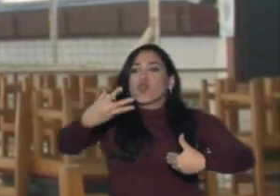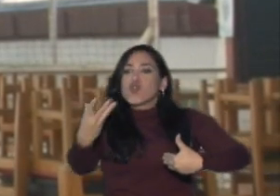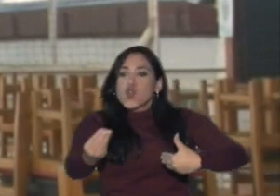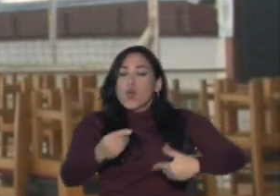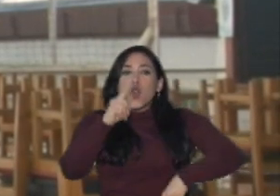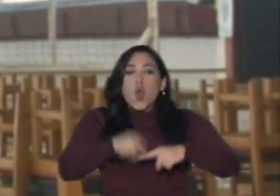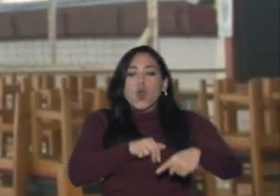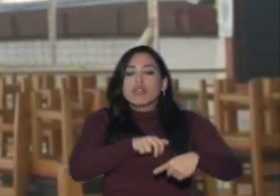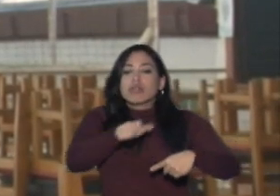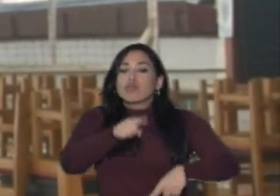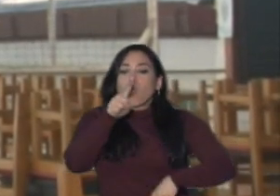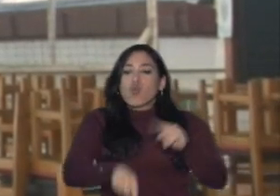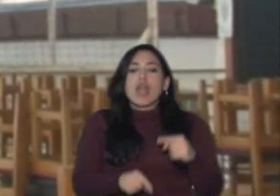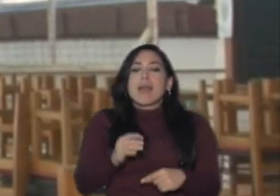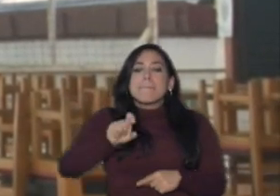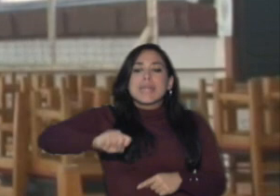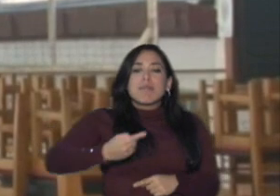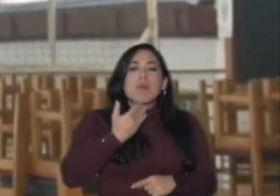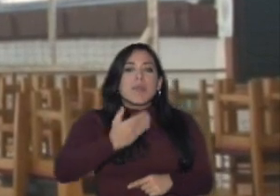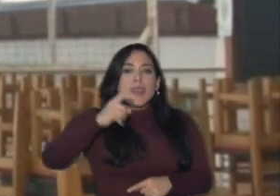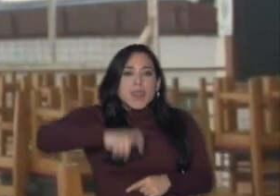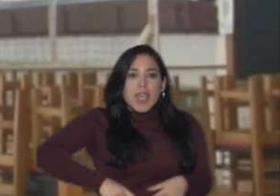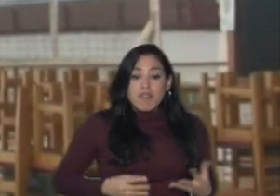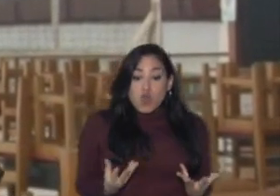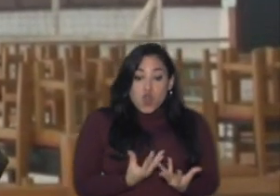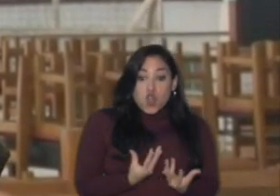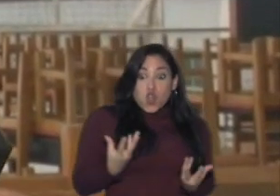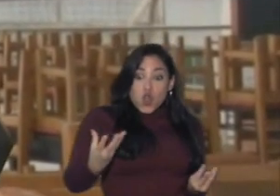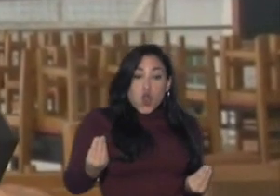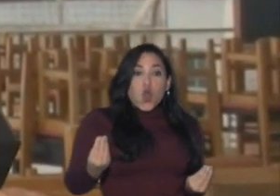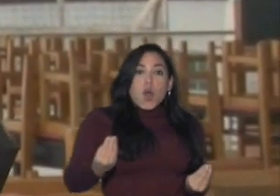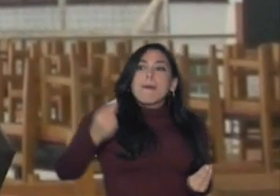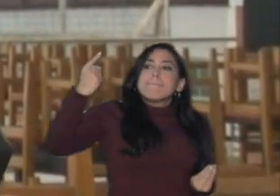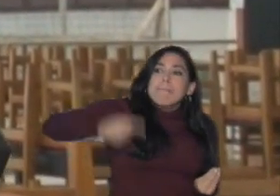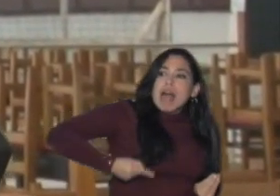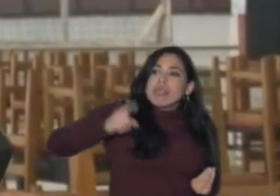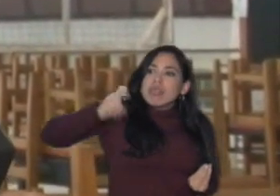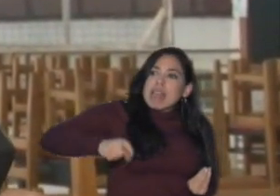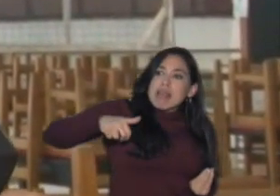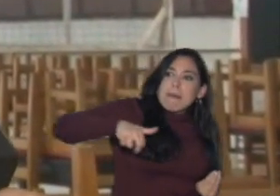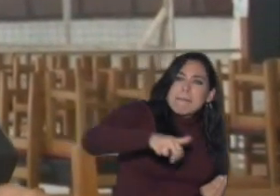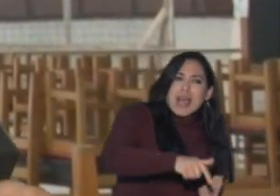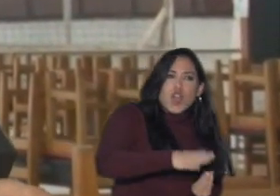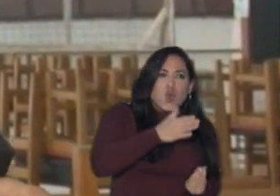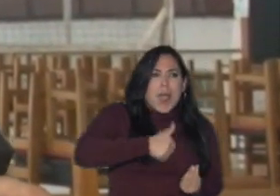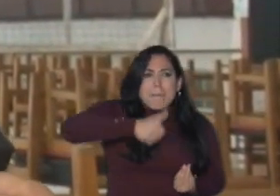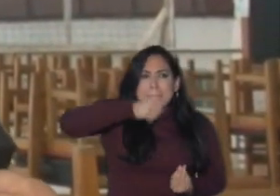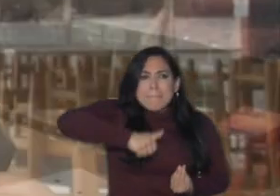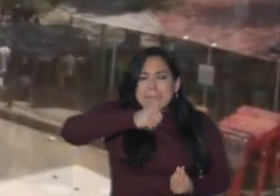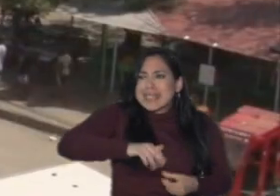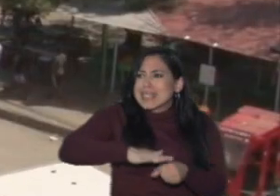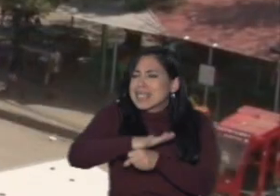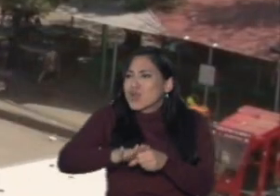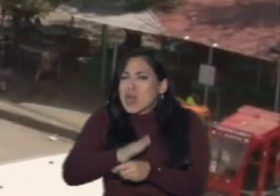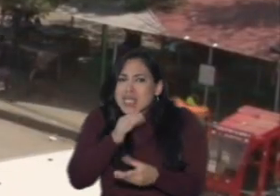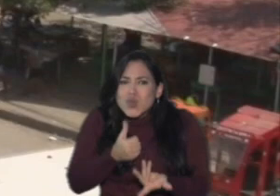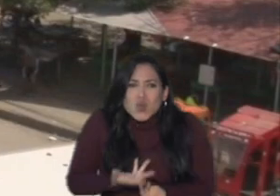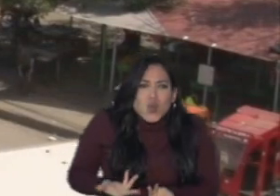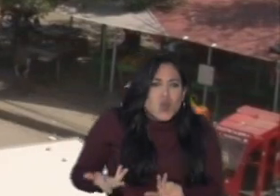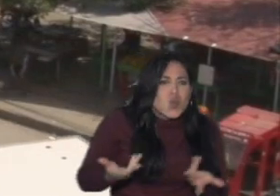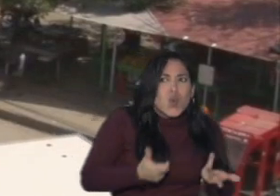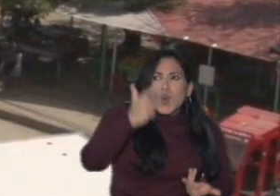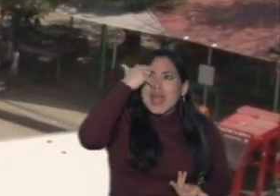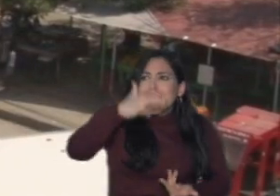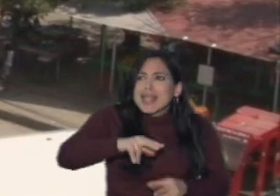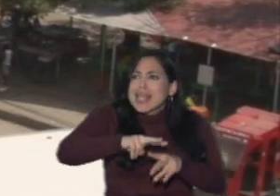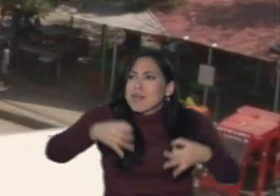de un lado hacia otro porque los pandilleros son los que mandan, la intolerancia, la situación que está viviendo en la ciudad de